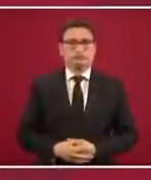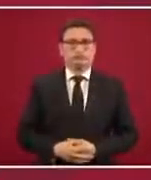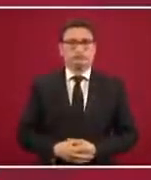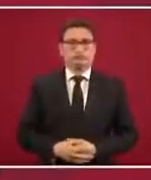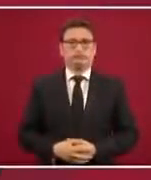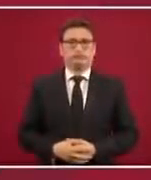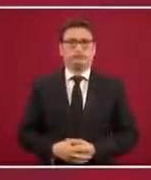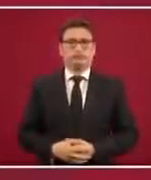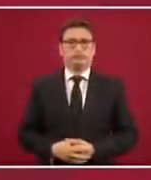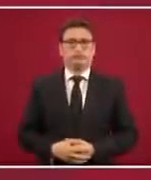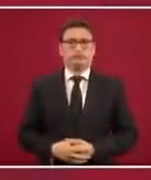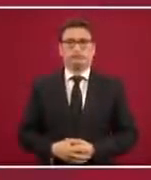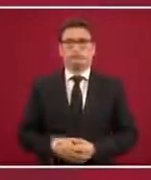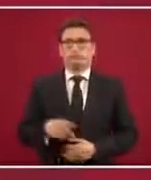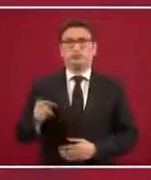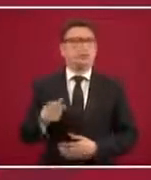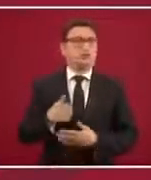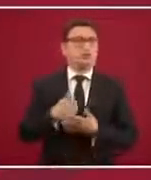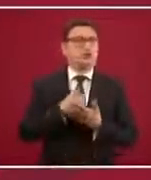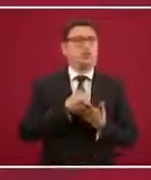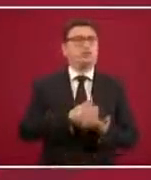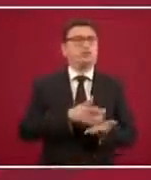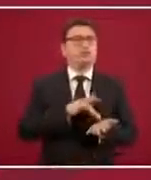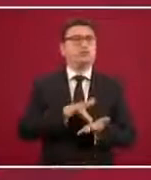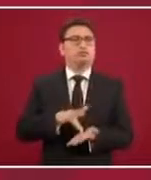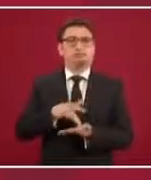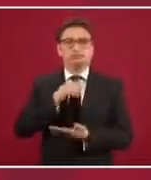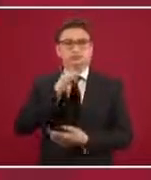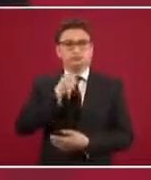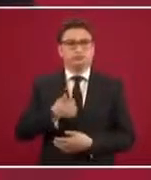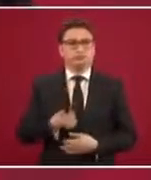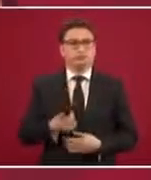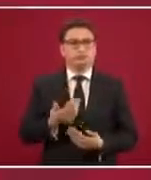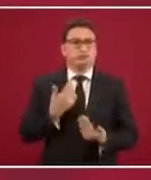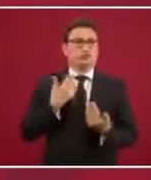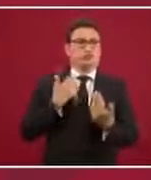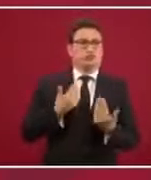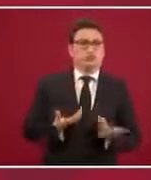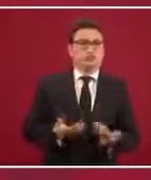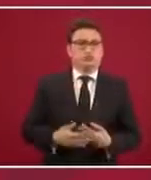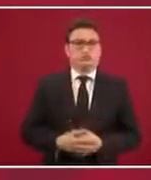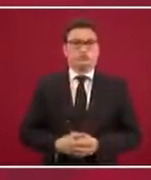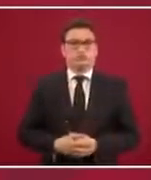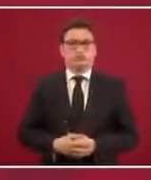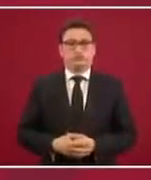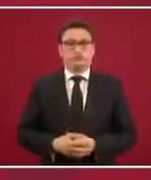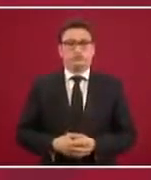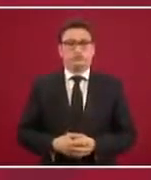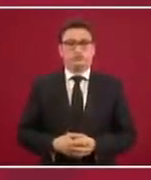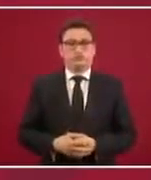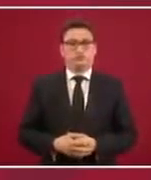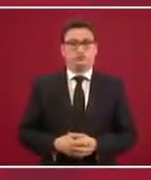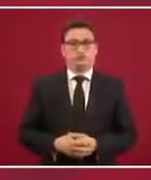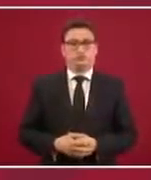de ayuda, de apoyo, no con créditos